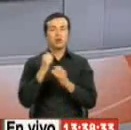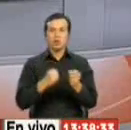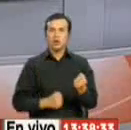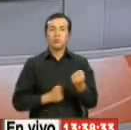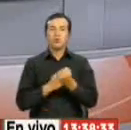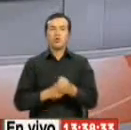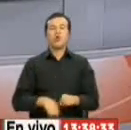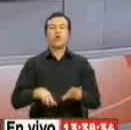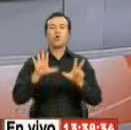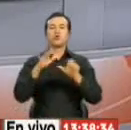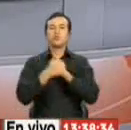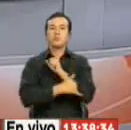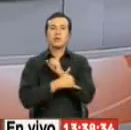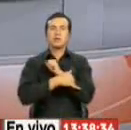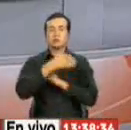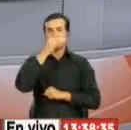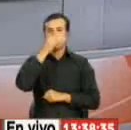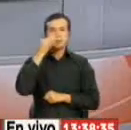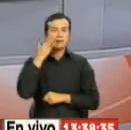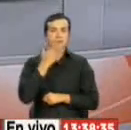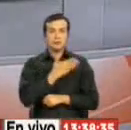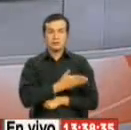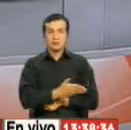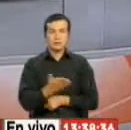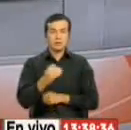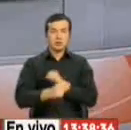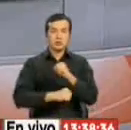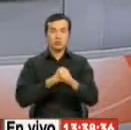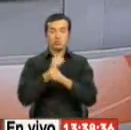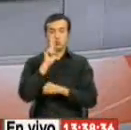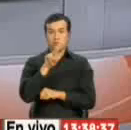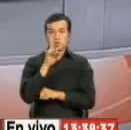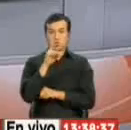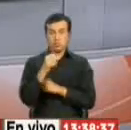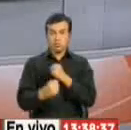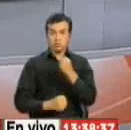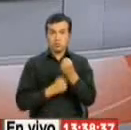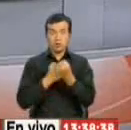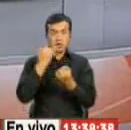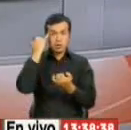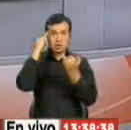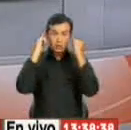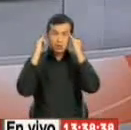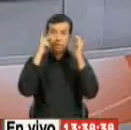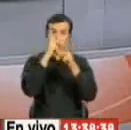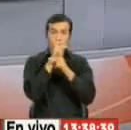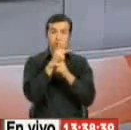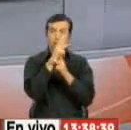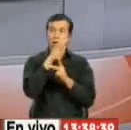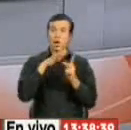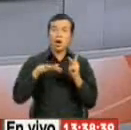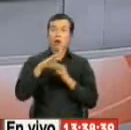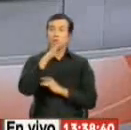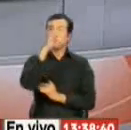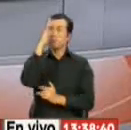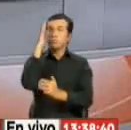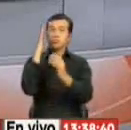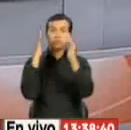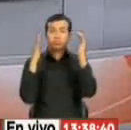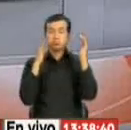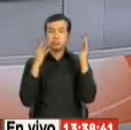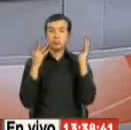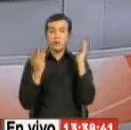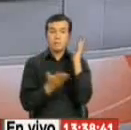de 8 países amazónicos que el 2018 se sumarán a una iniciativa de conservación para alcanzar bajas